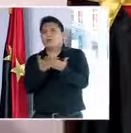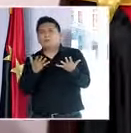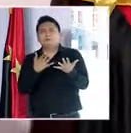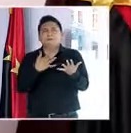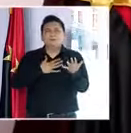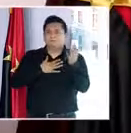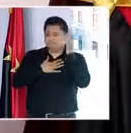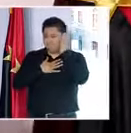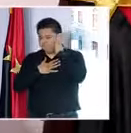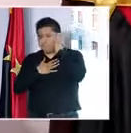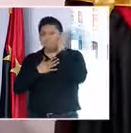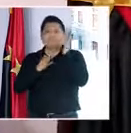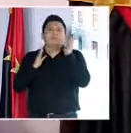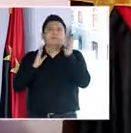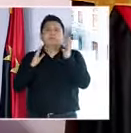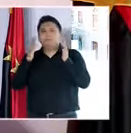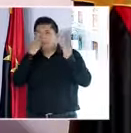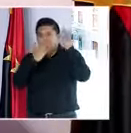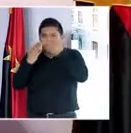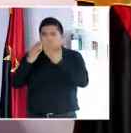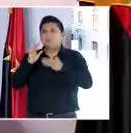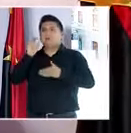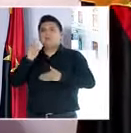a todos los que han hecho posibles